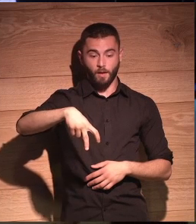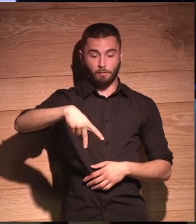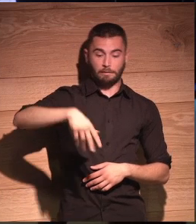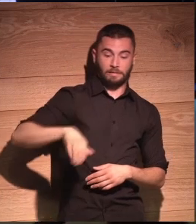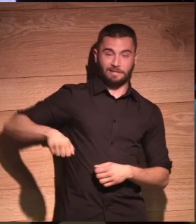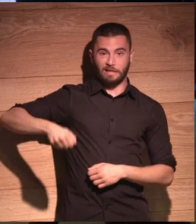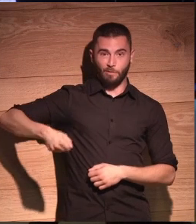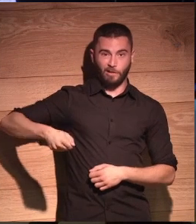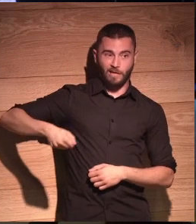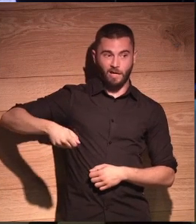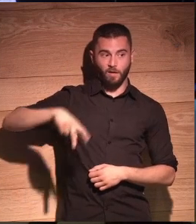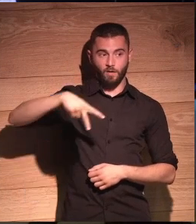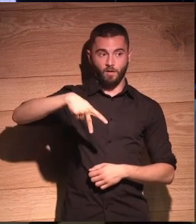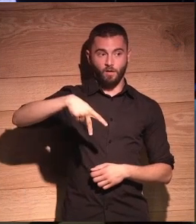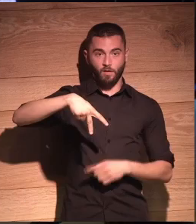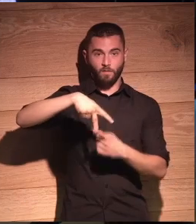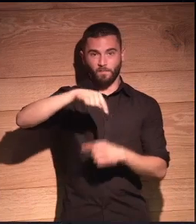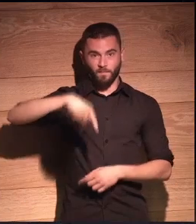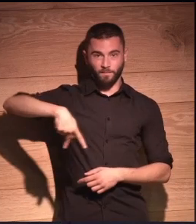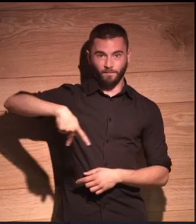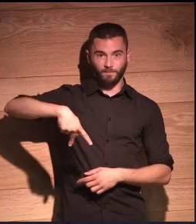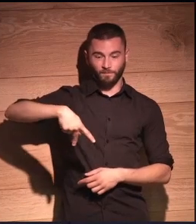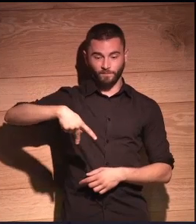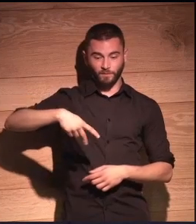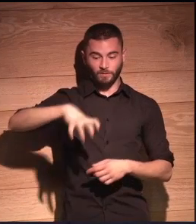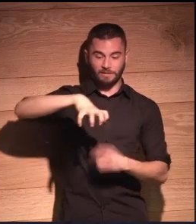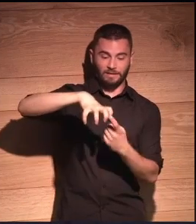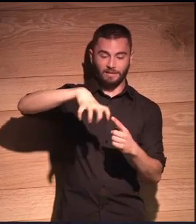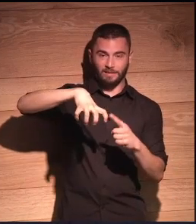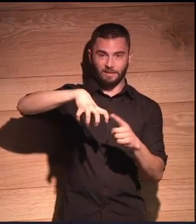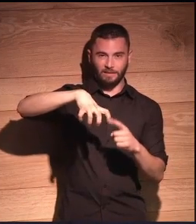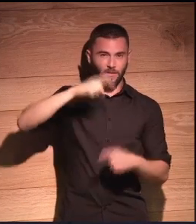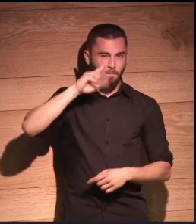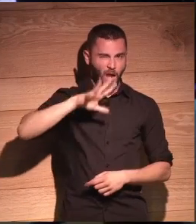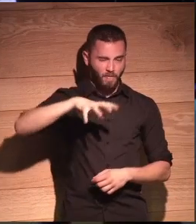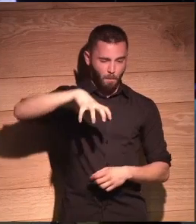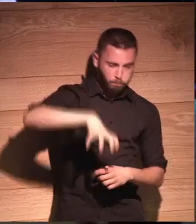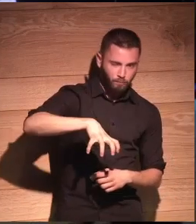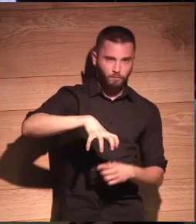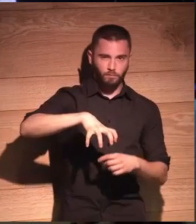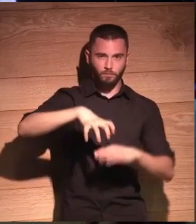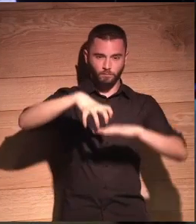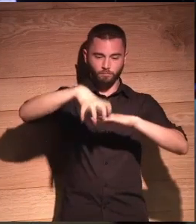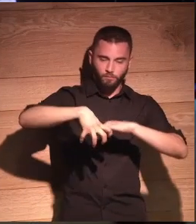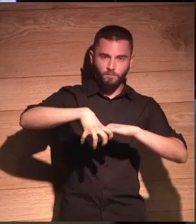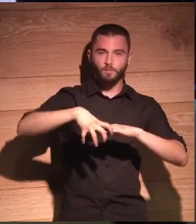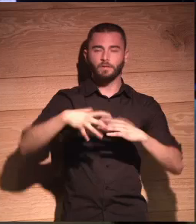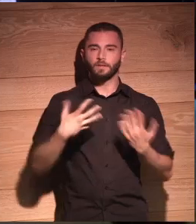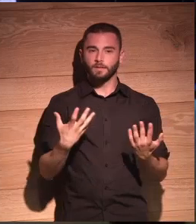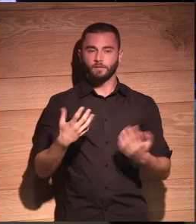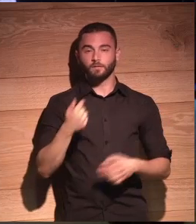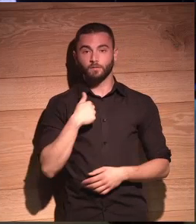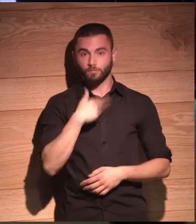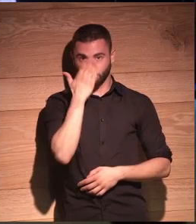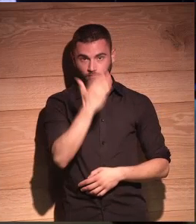Sí, apoyado exactamente en la parte de la pata. Dice, parece que se ha hundido un poco. Hace así. Claro, un poco como... Y claro, yo